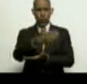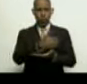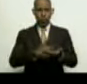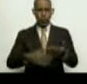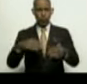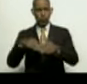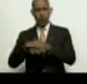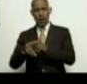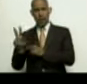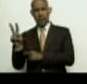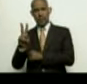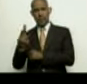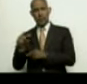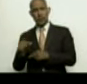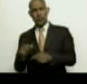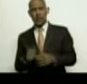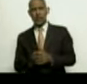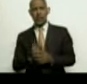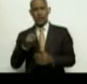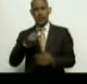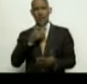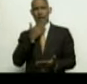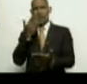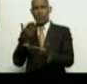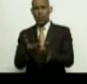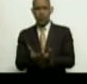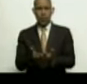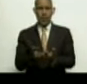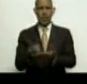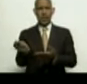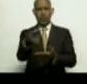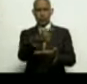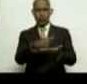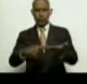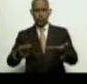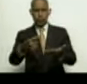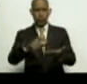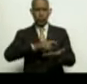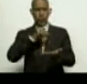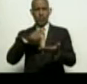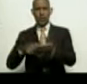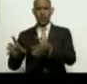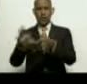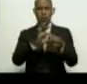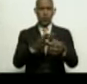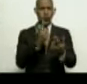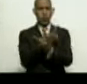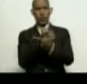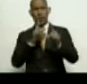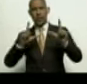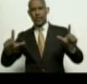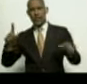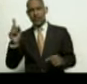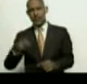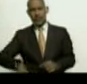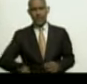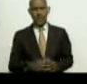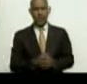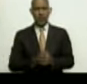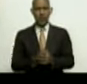proyecto y una propuesta geopolítica de unión, una propuesta geopolítica de liberación, que es precisamente la que